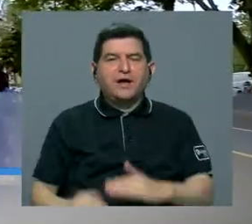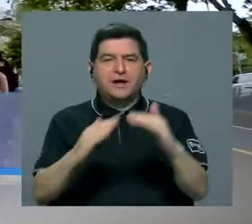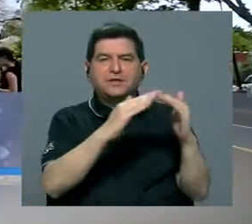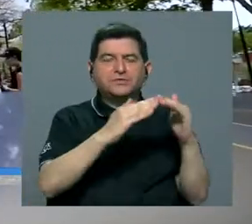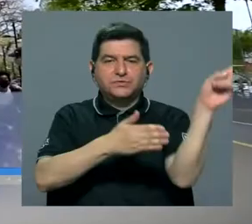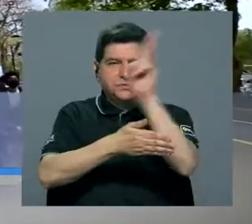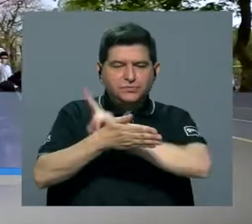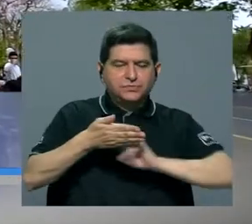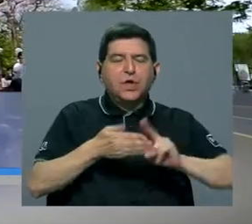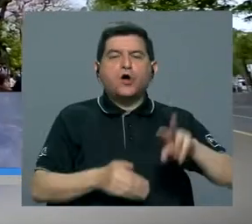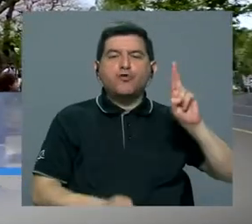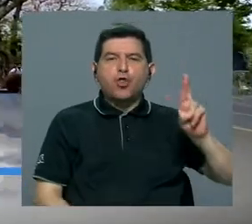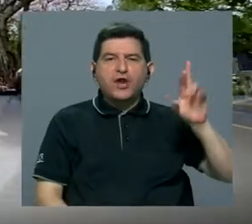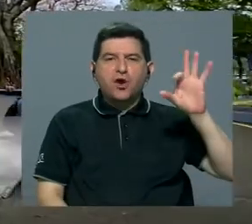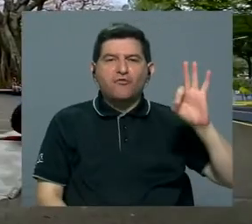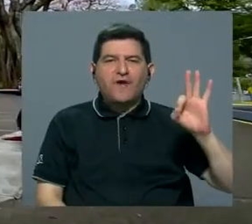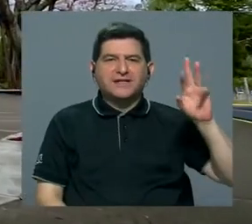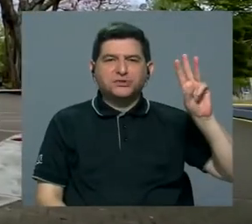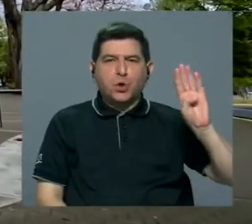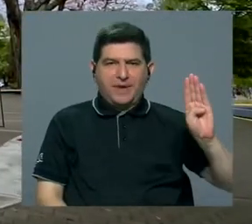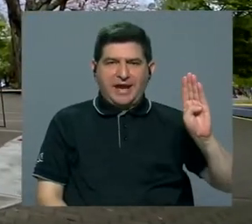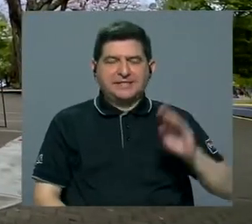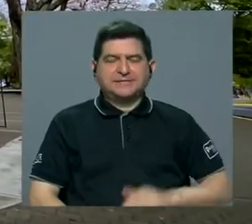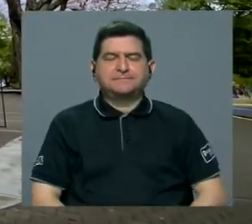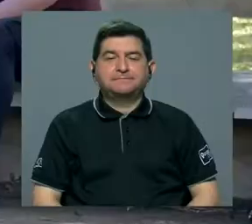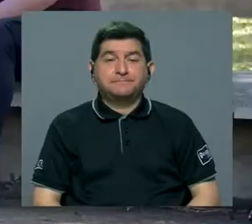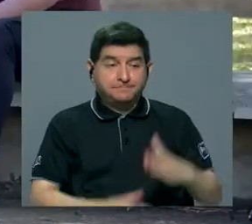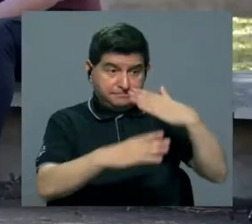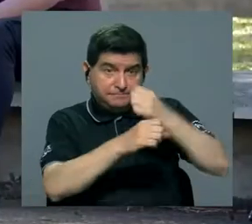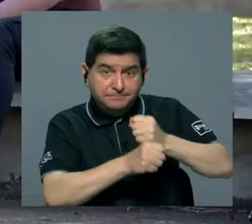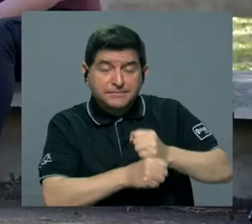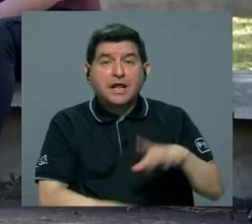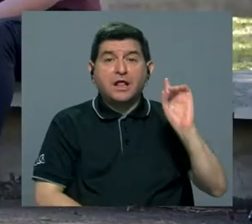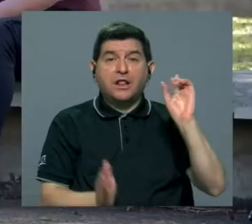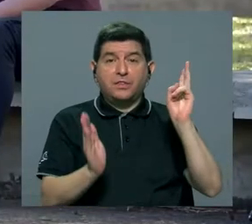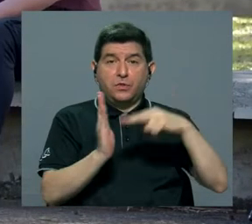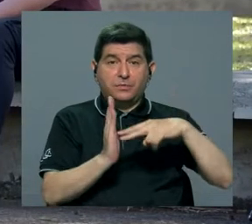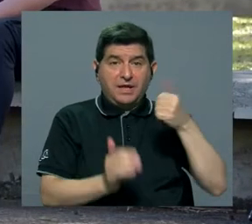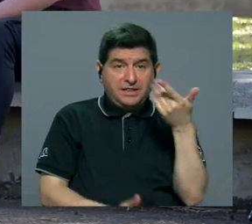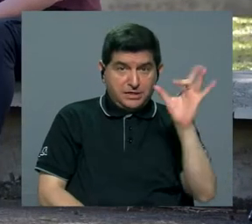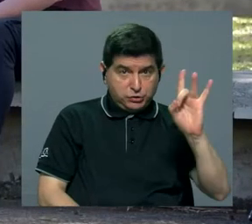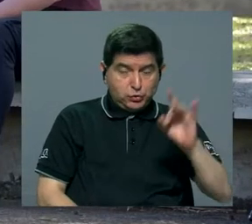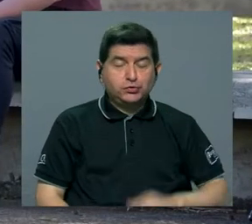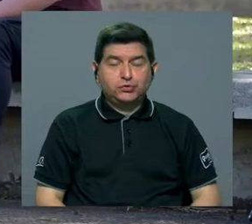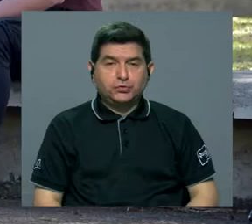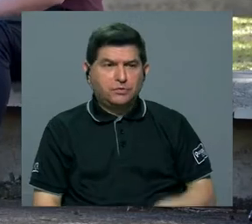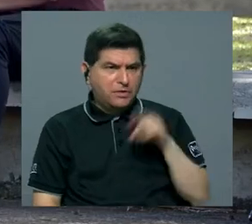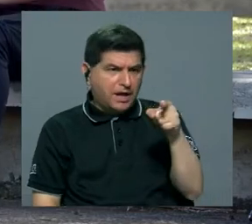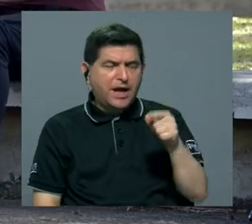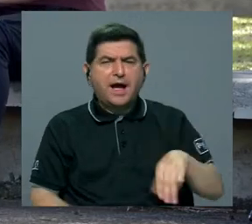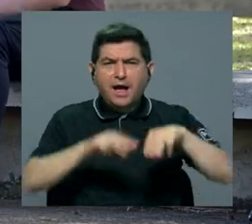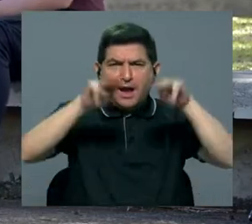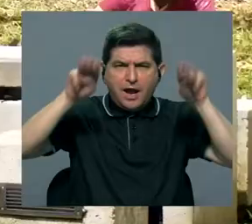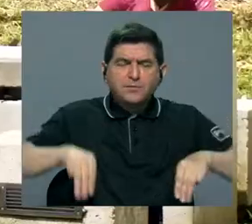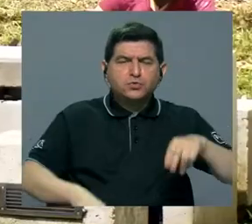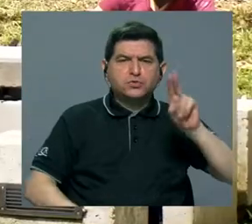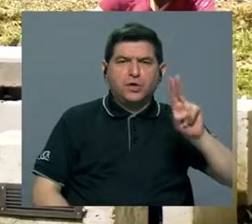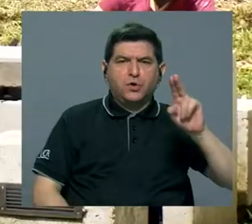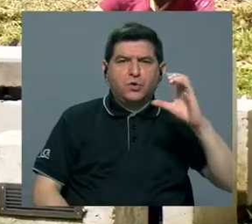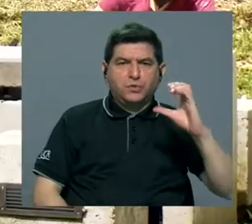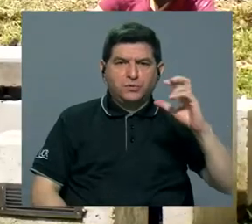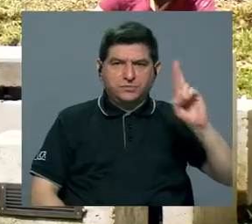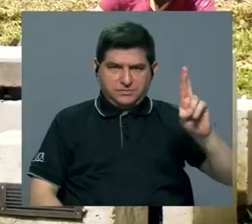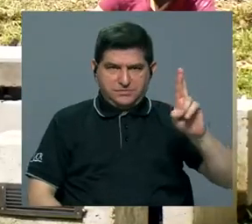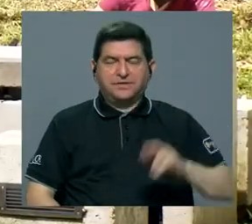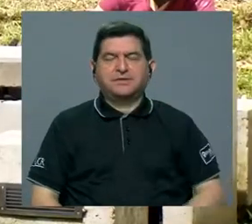Ciudad Universitaria Rodrigo Facio Brenes, realizada en el 2018, en la cual el Museo de la Universidad